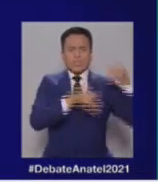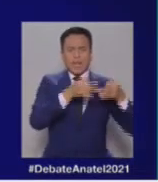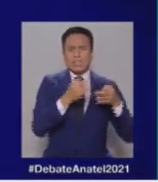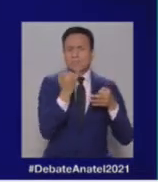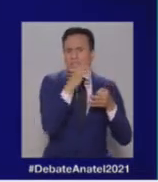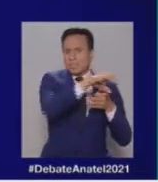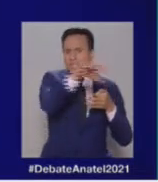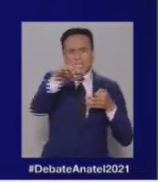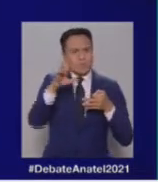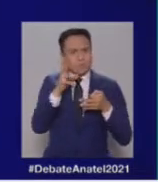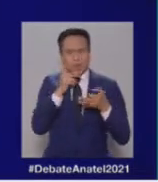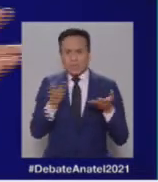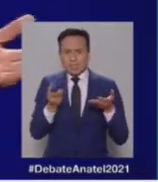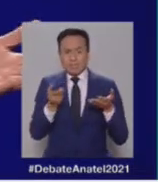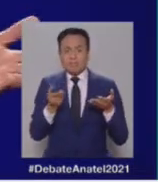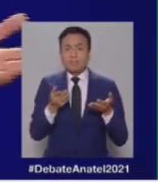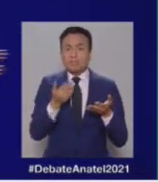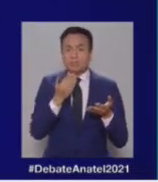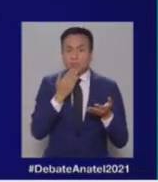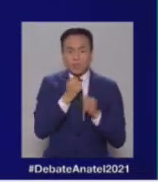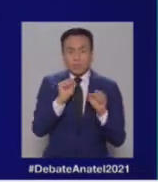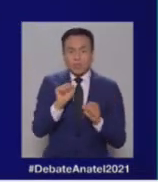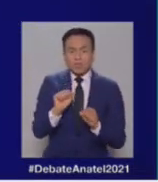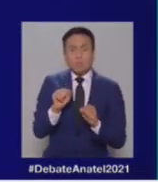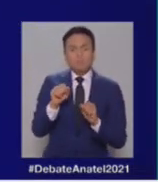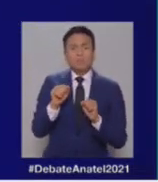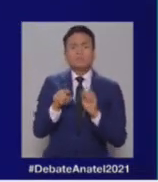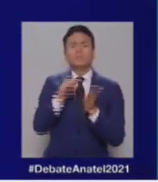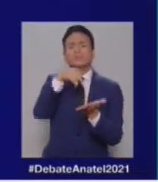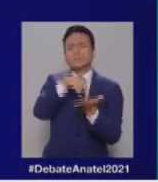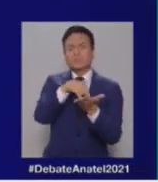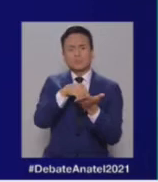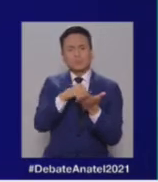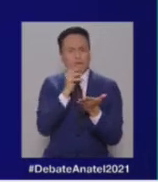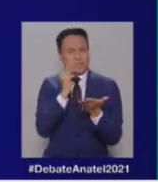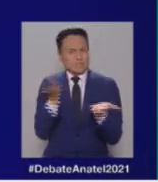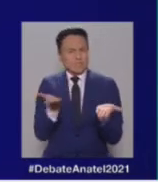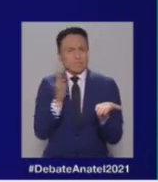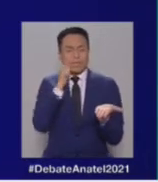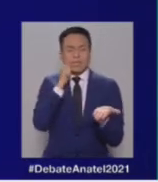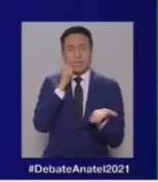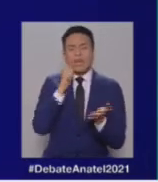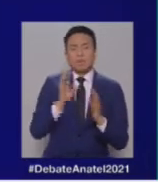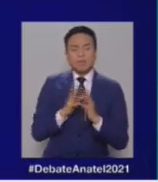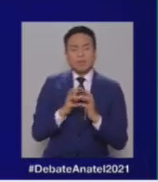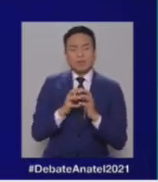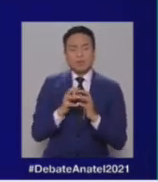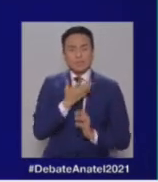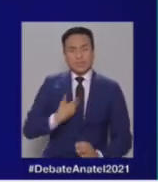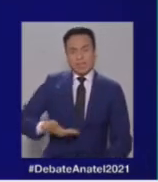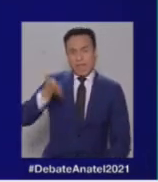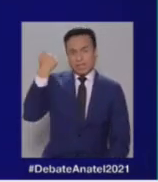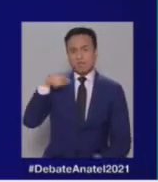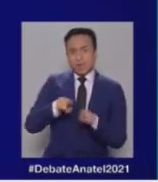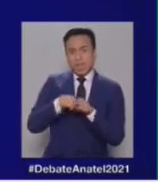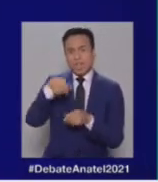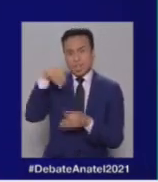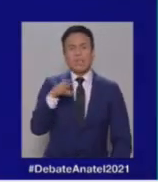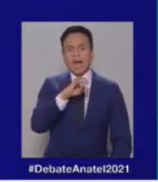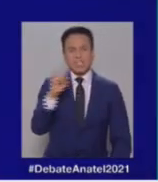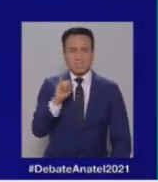PC aseguraran desconocer el documento. Al respecto, el diputado por la zona de Magallanes reconoció que hubo una mala